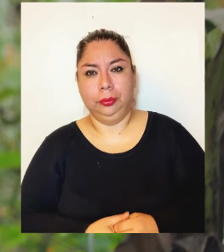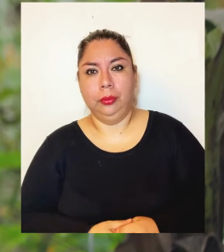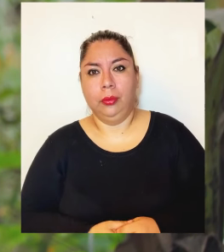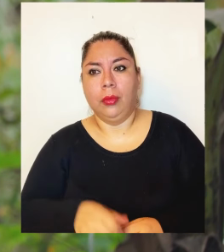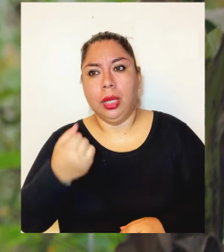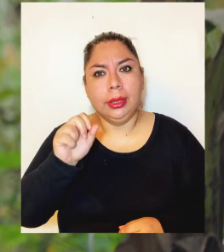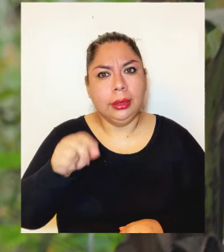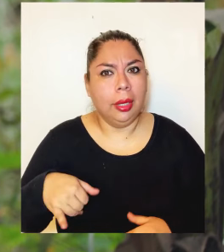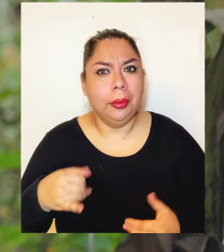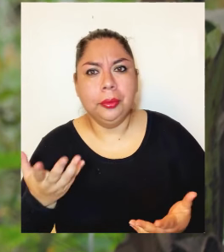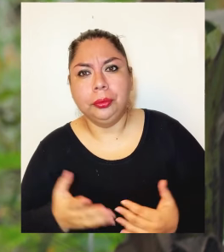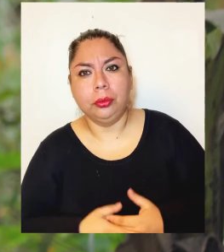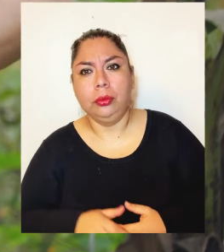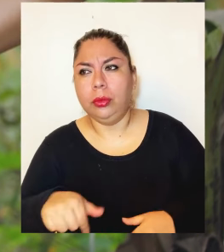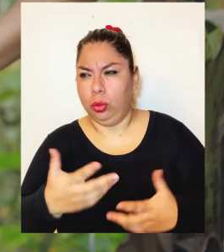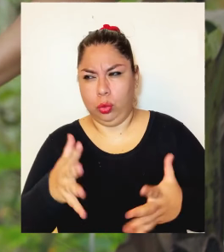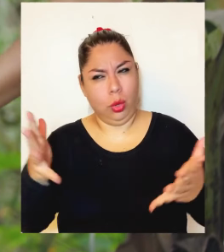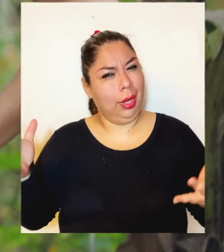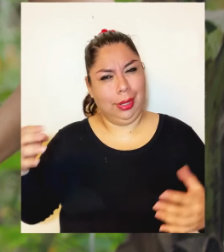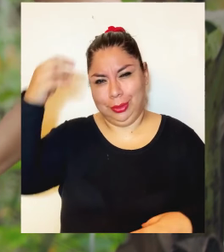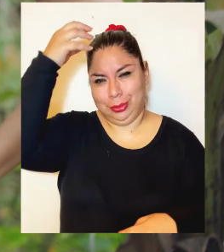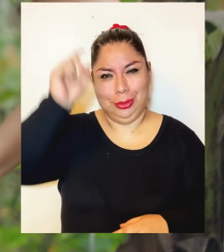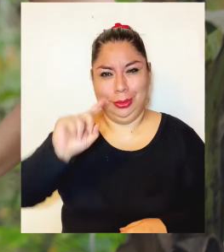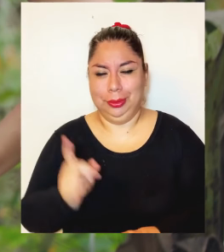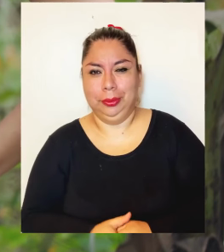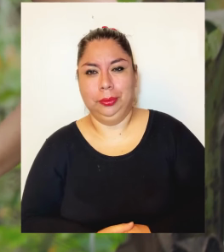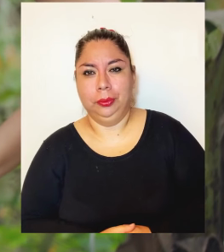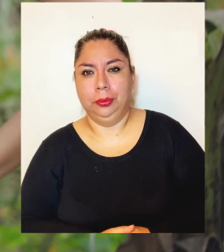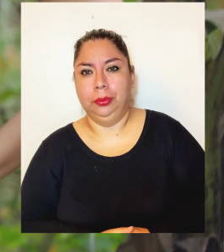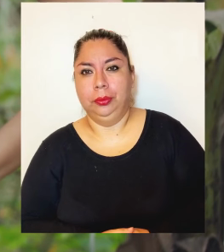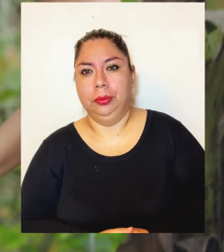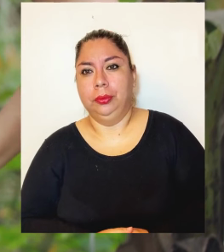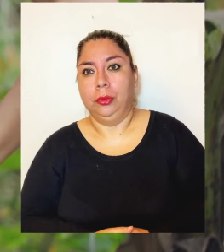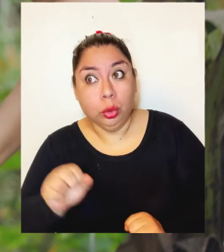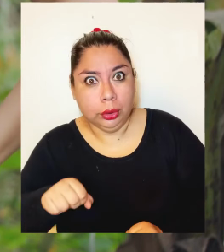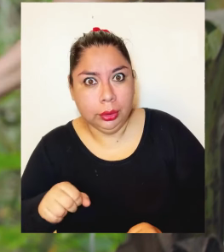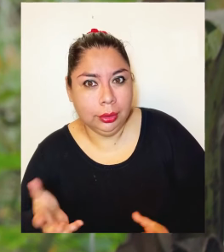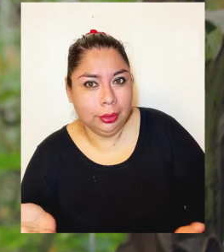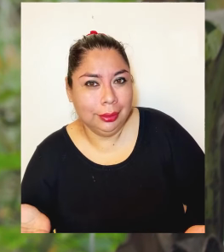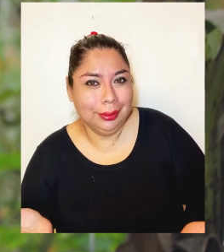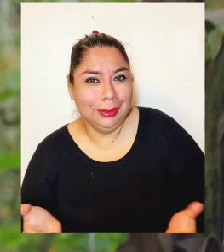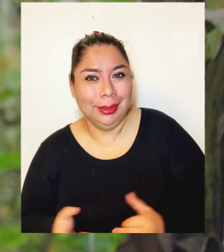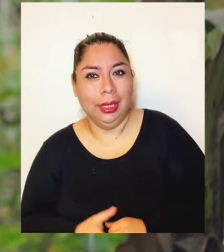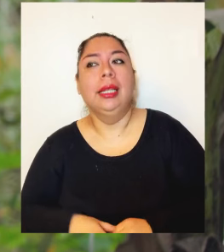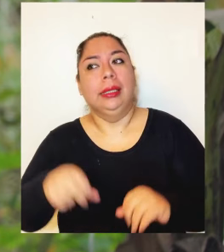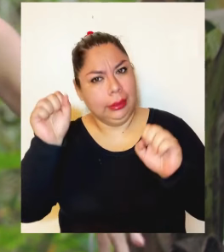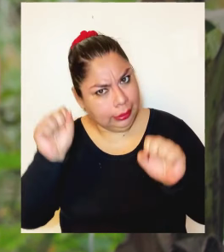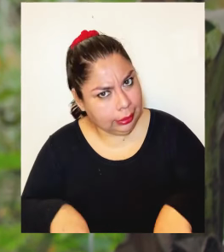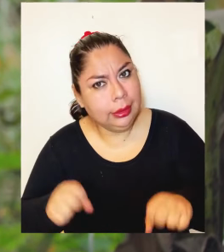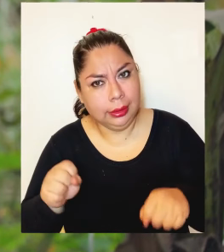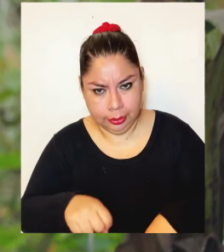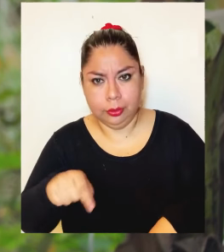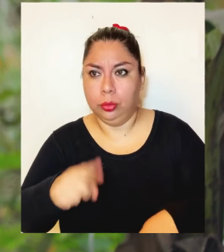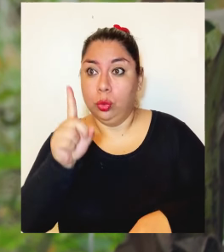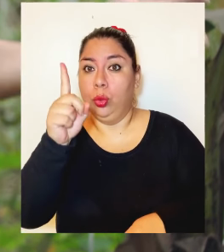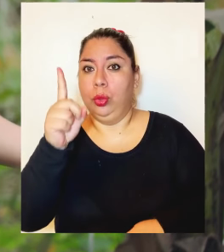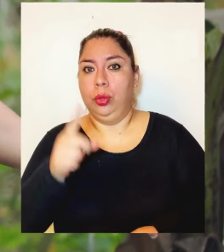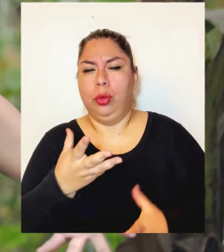Sammy, pero aquí no hay otorongos. ¿O sí? ¡Claro que sí! ¡Hay